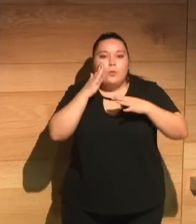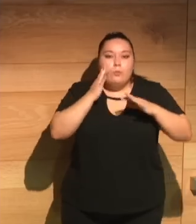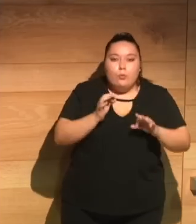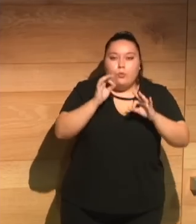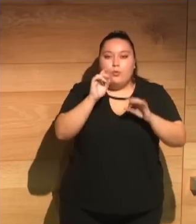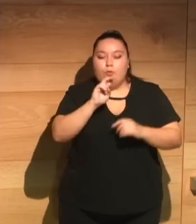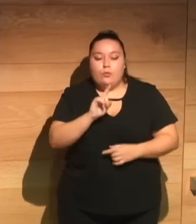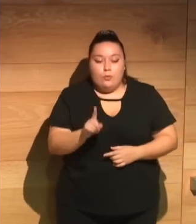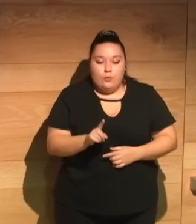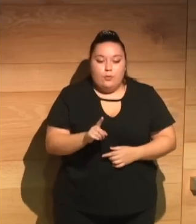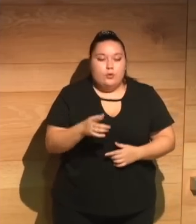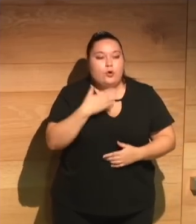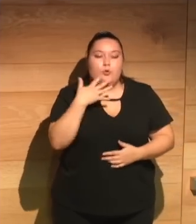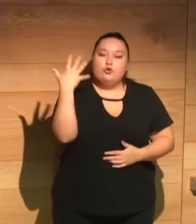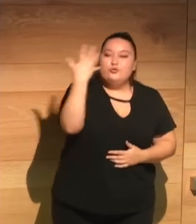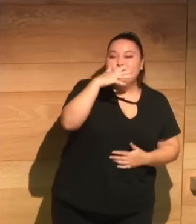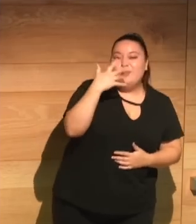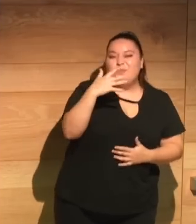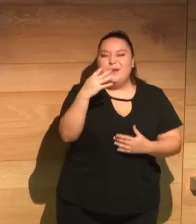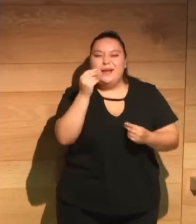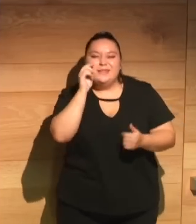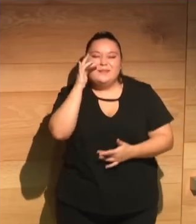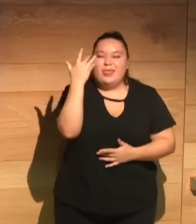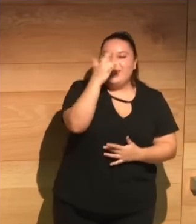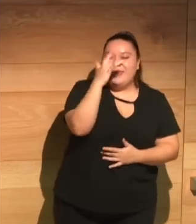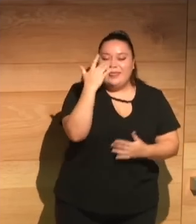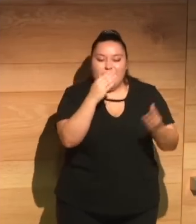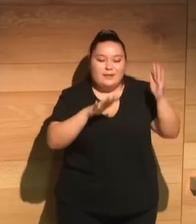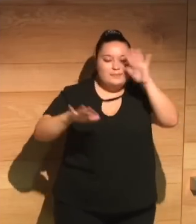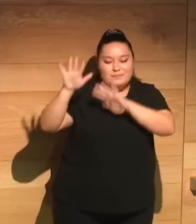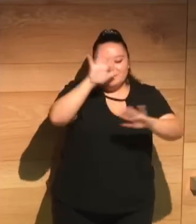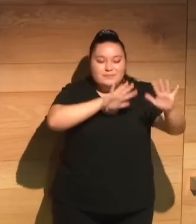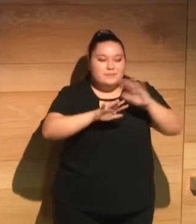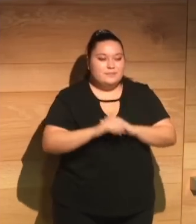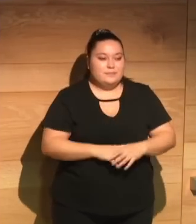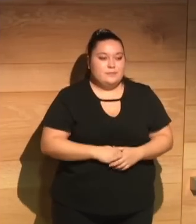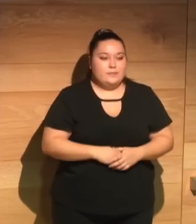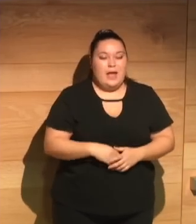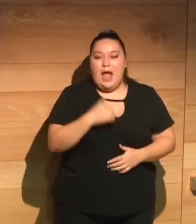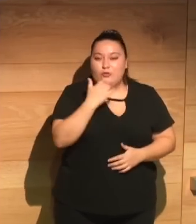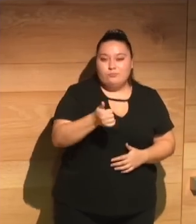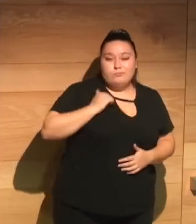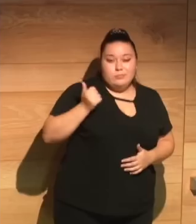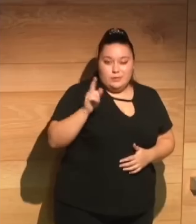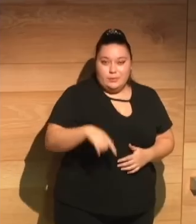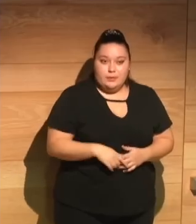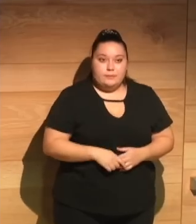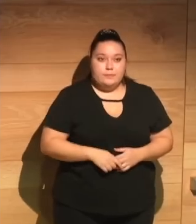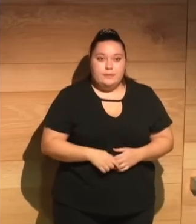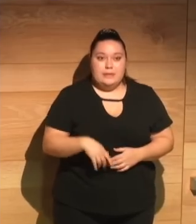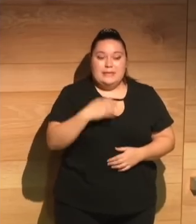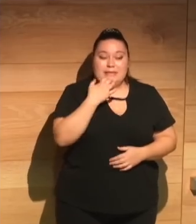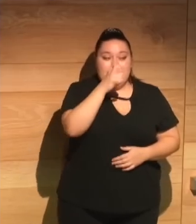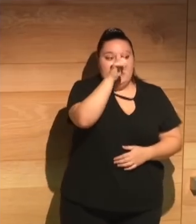las sombras difusas y confusas y engañosas de la realidad. Y cómo un observador